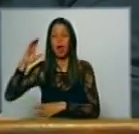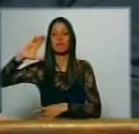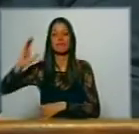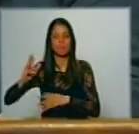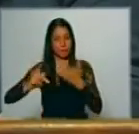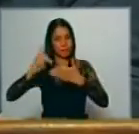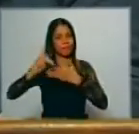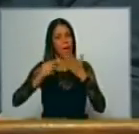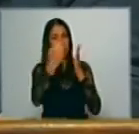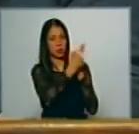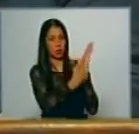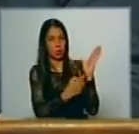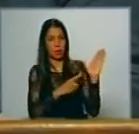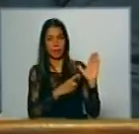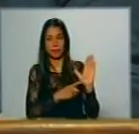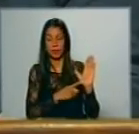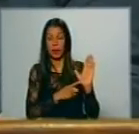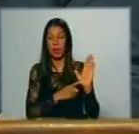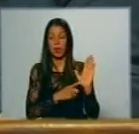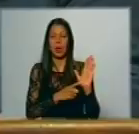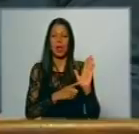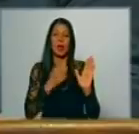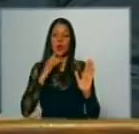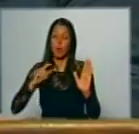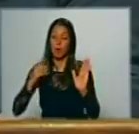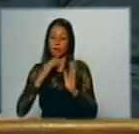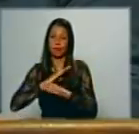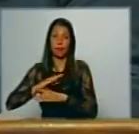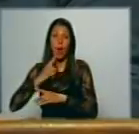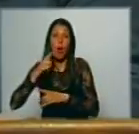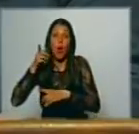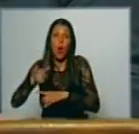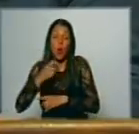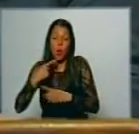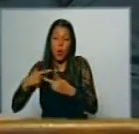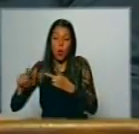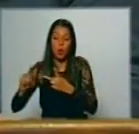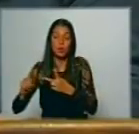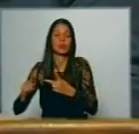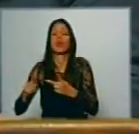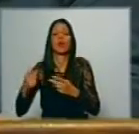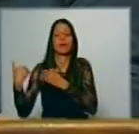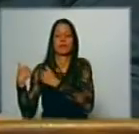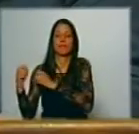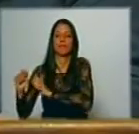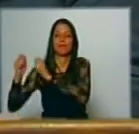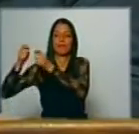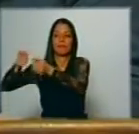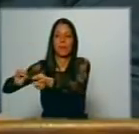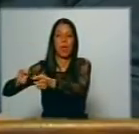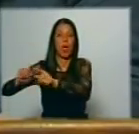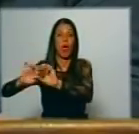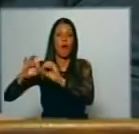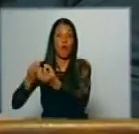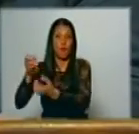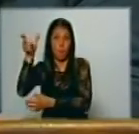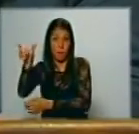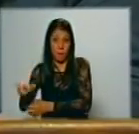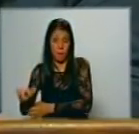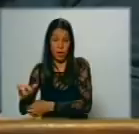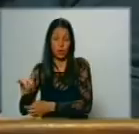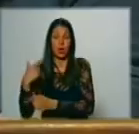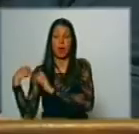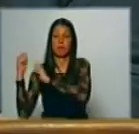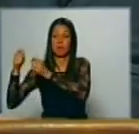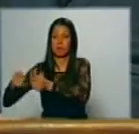ley constitucional, sin perjuicio de que pueda delegar esta atribución en otro funcionario o